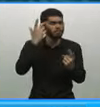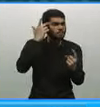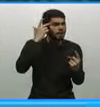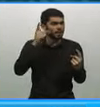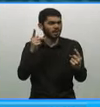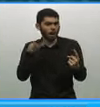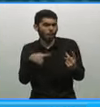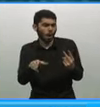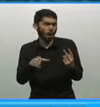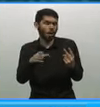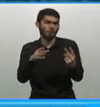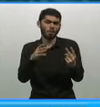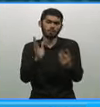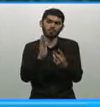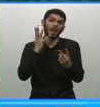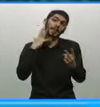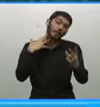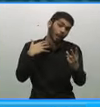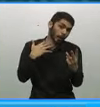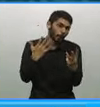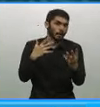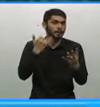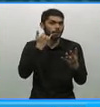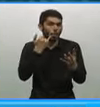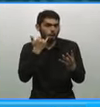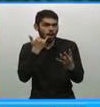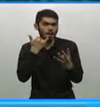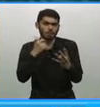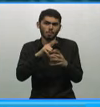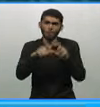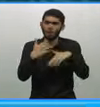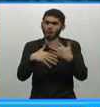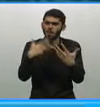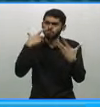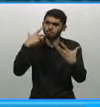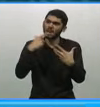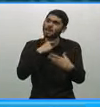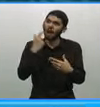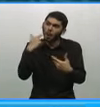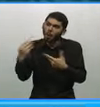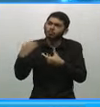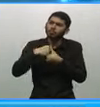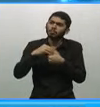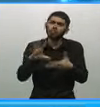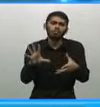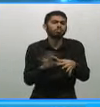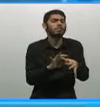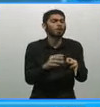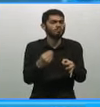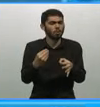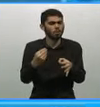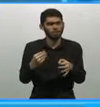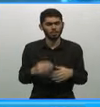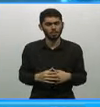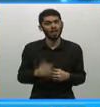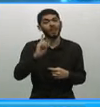Agüero, oportunamente Tevez, Gonzalo Higuaín y tantas otras estrellas que tiene la selección argentina. Nos quedan y varias preguntas. Destacar también